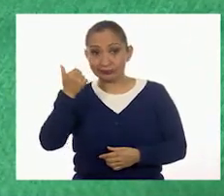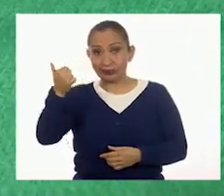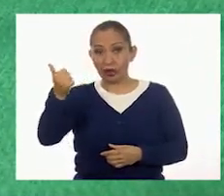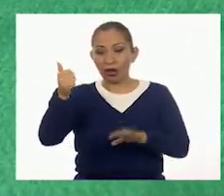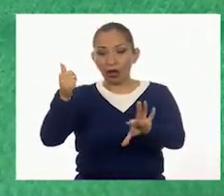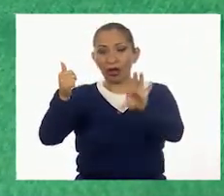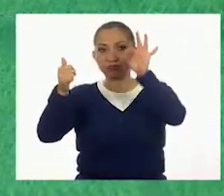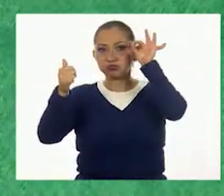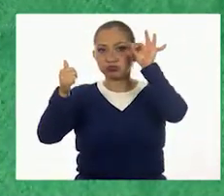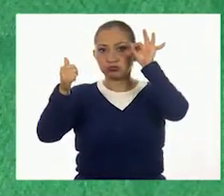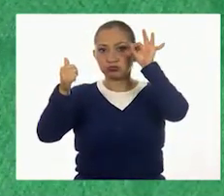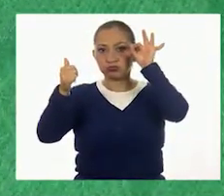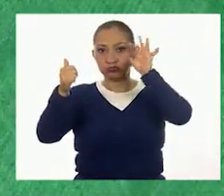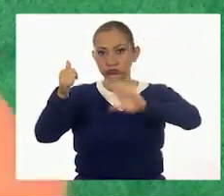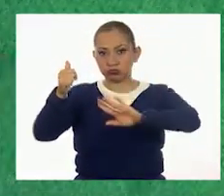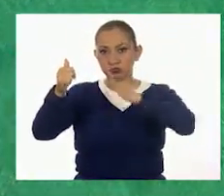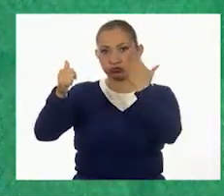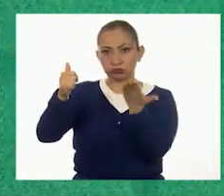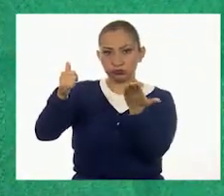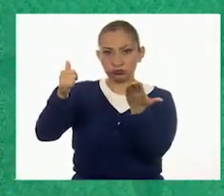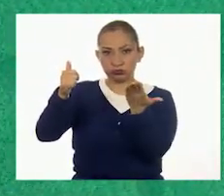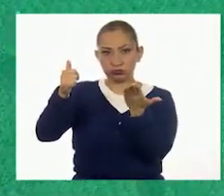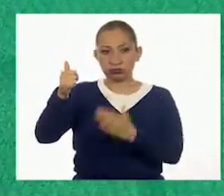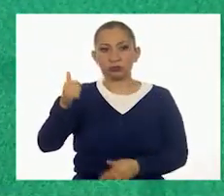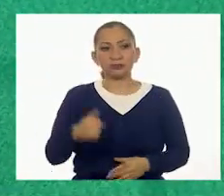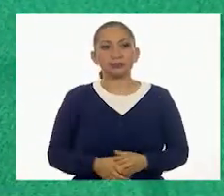que agarrar la otra ficha. ¿La volteas?